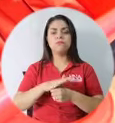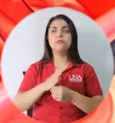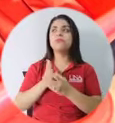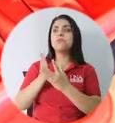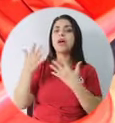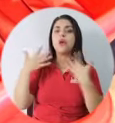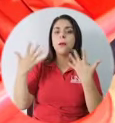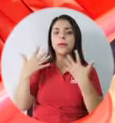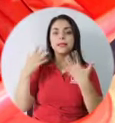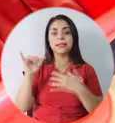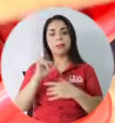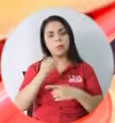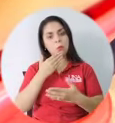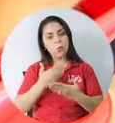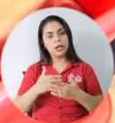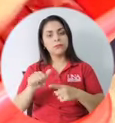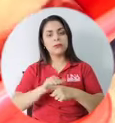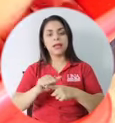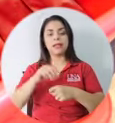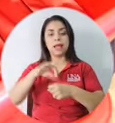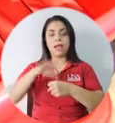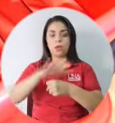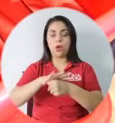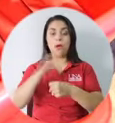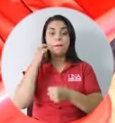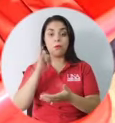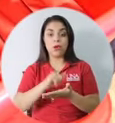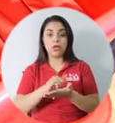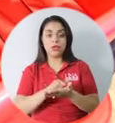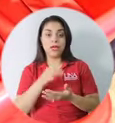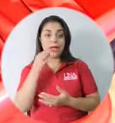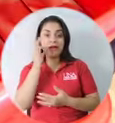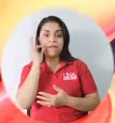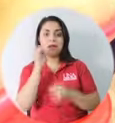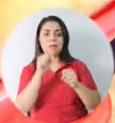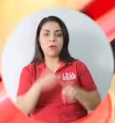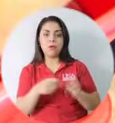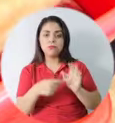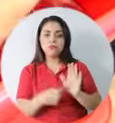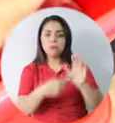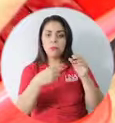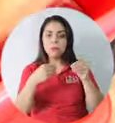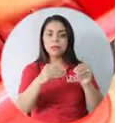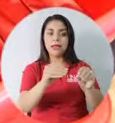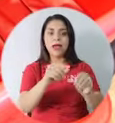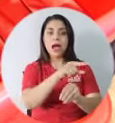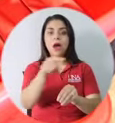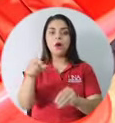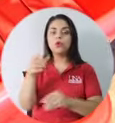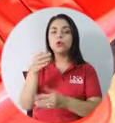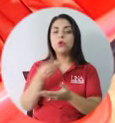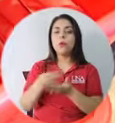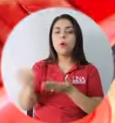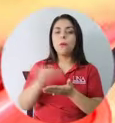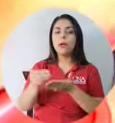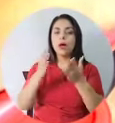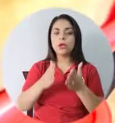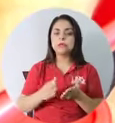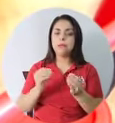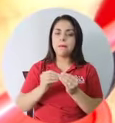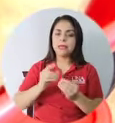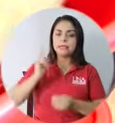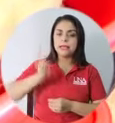prácticas agrícolas. Y esto nos ha permitido también colocar nuestro café para un consumidor que cada vez más es más exigente a